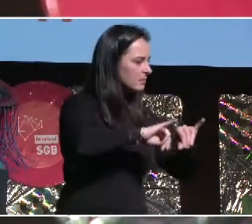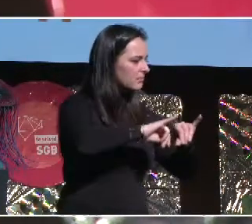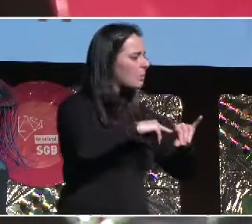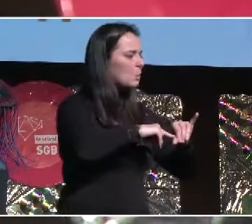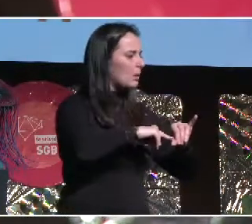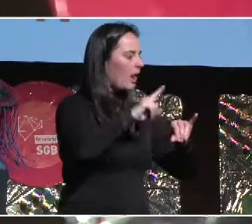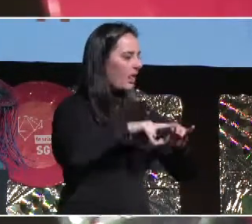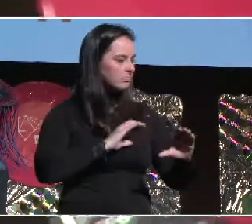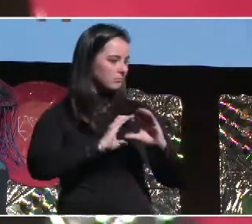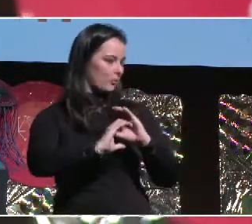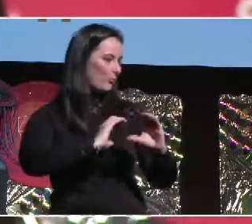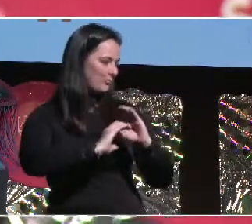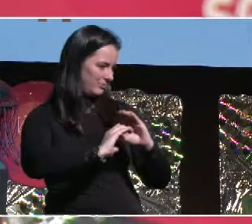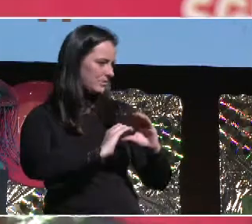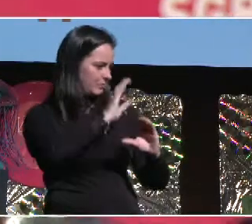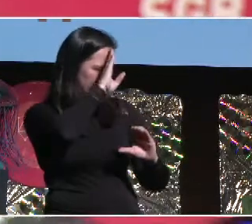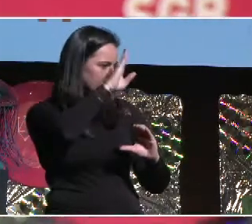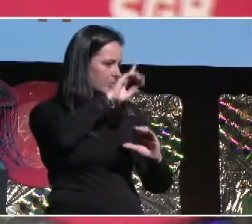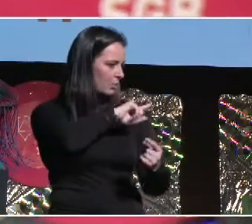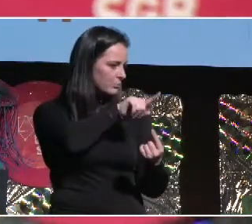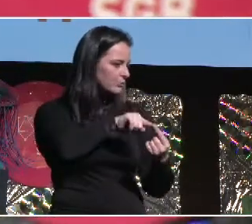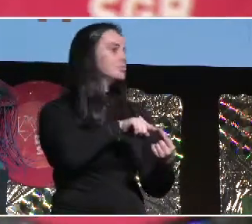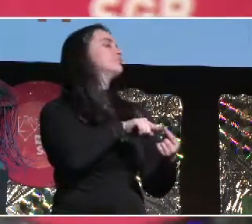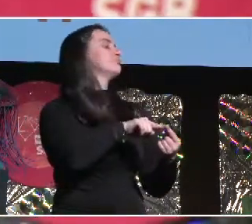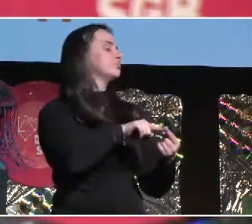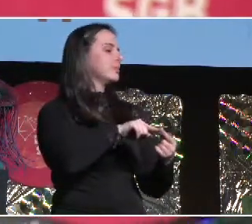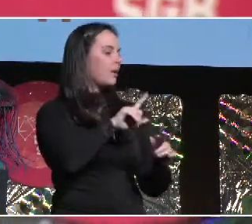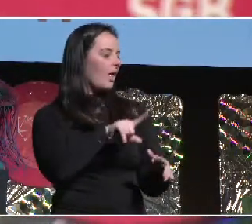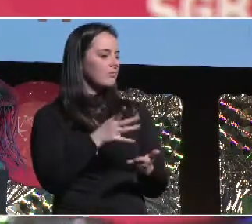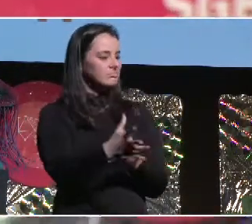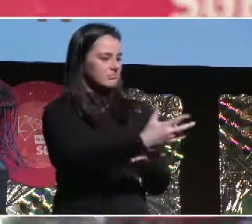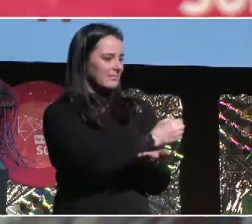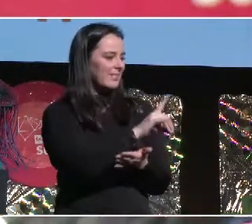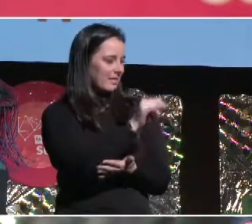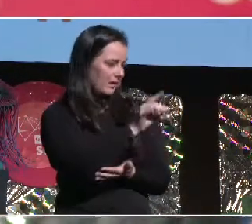comunicación a través de las cuales pudieran recopilar datos.